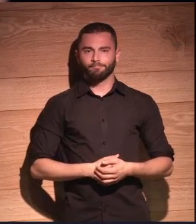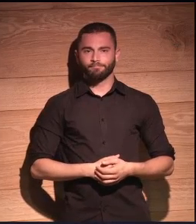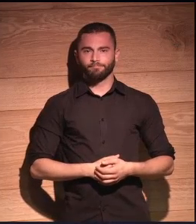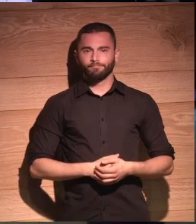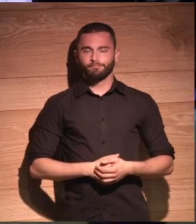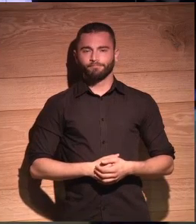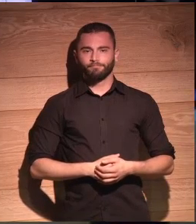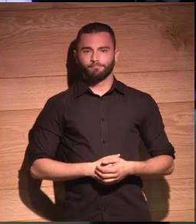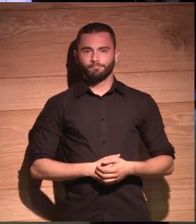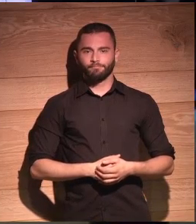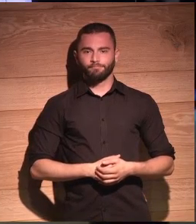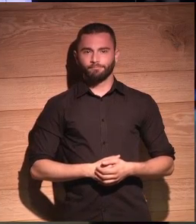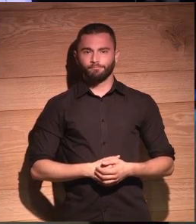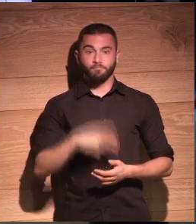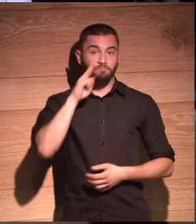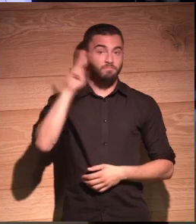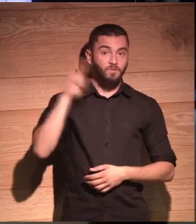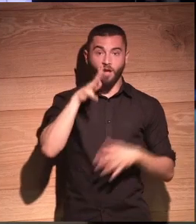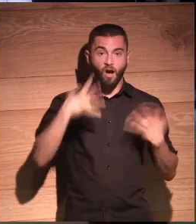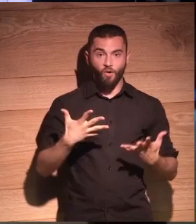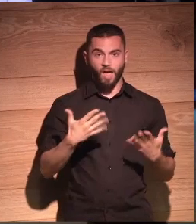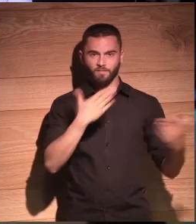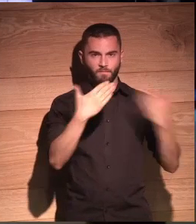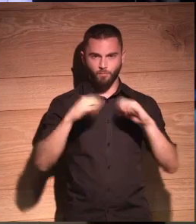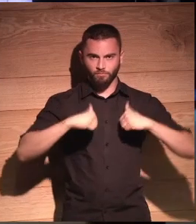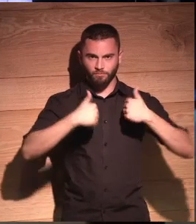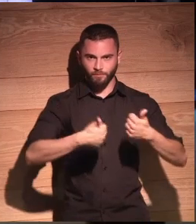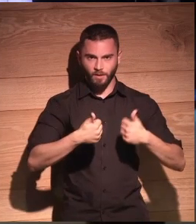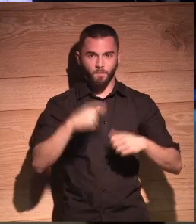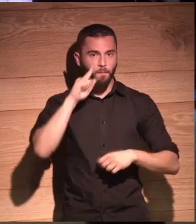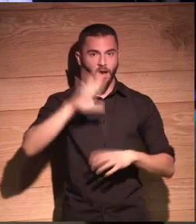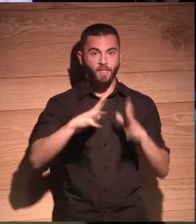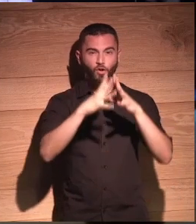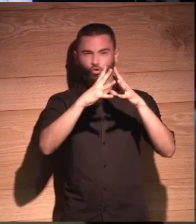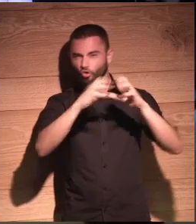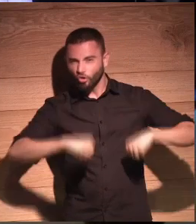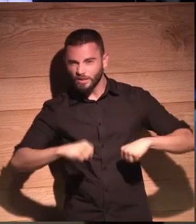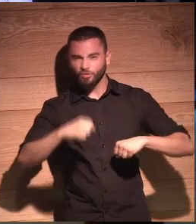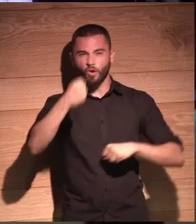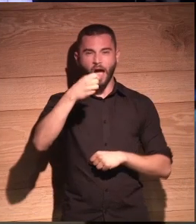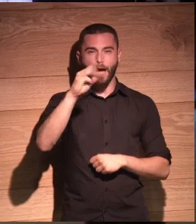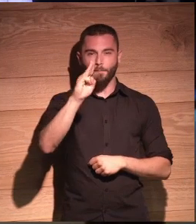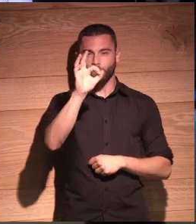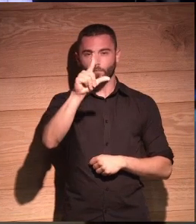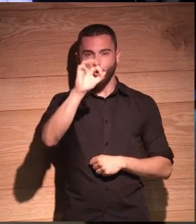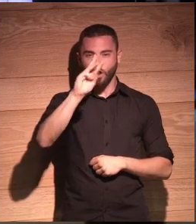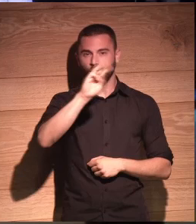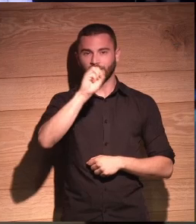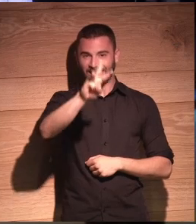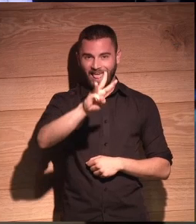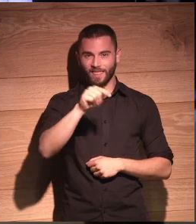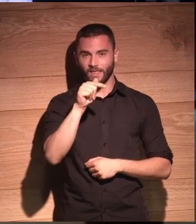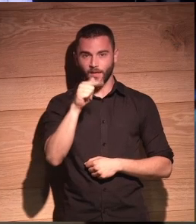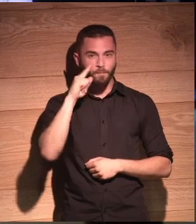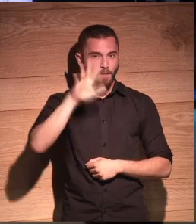poco hablando de lo que acabamos de ver. Parece que hay un poco de consenso con Apolo 13, ¿no? Que os parece como la película. Vamos a empezar por el